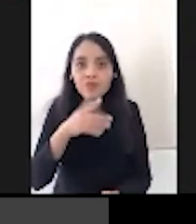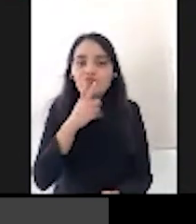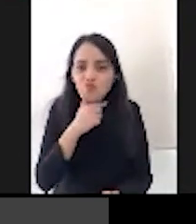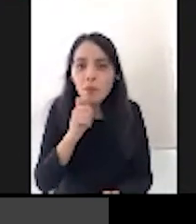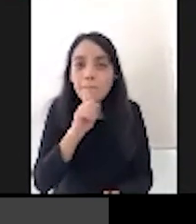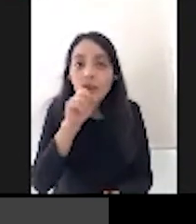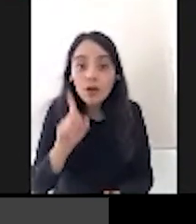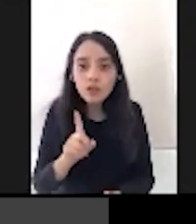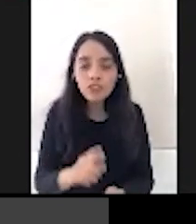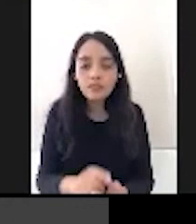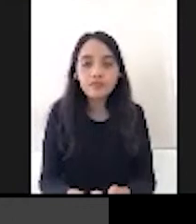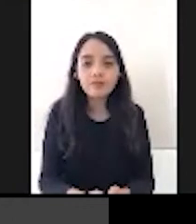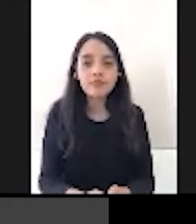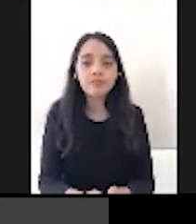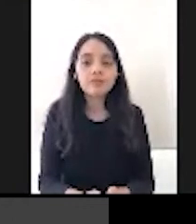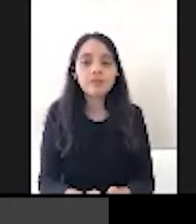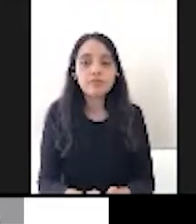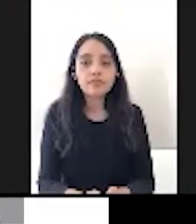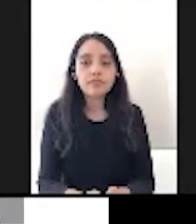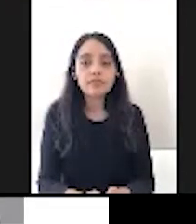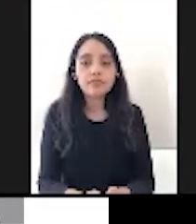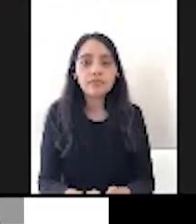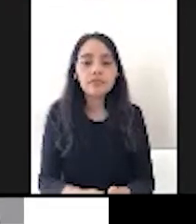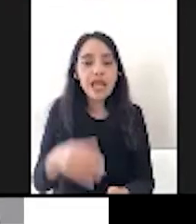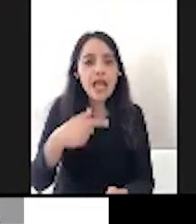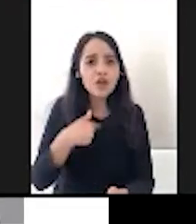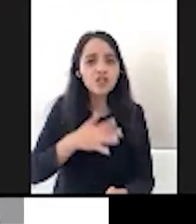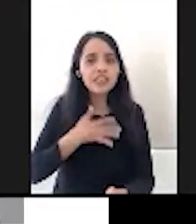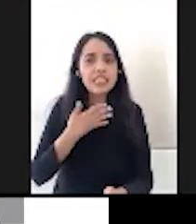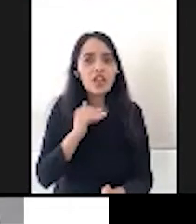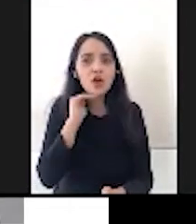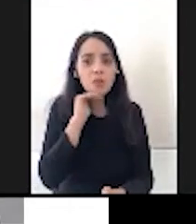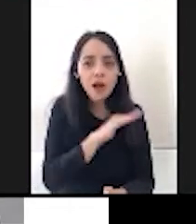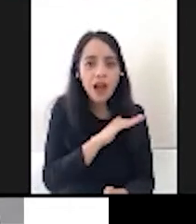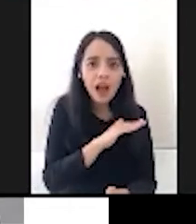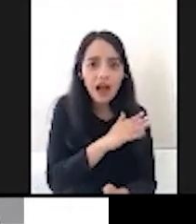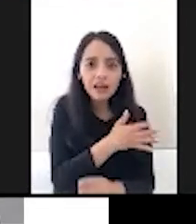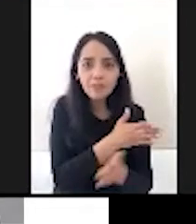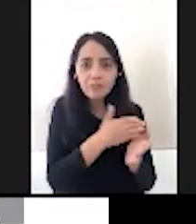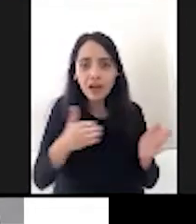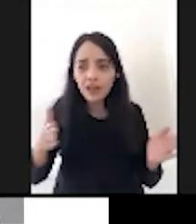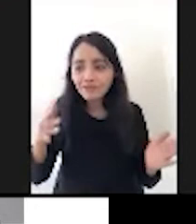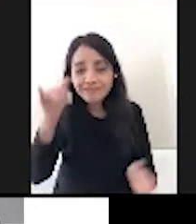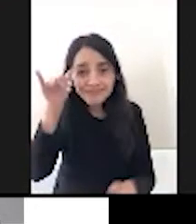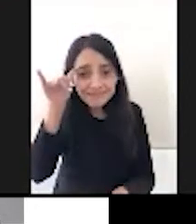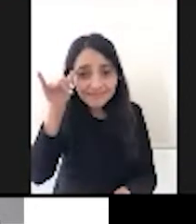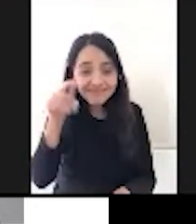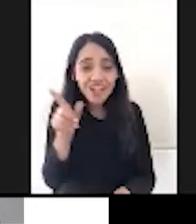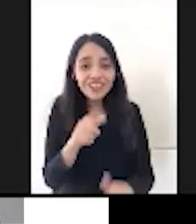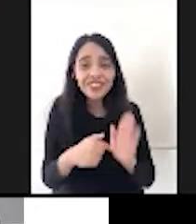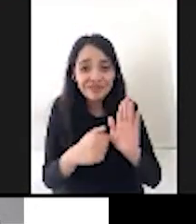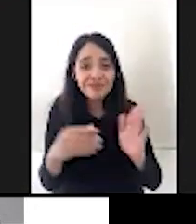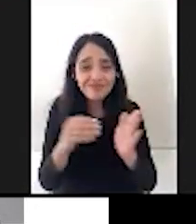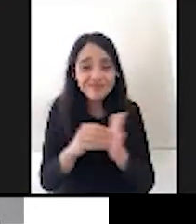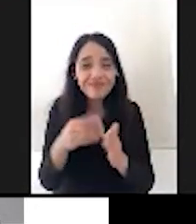hablado corriendo, me perdonan, no tengo nada más que mostrarles excepto agradecer a todo el gran equipo que está detrás. Primero,